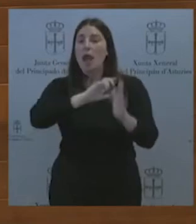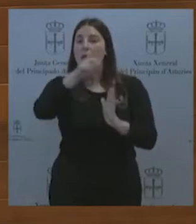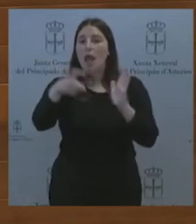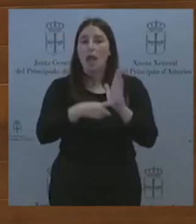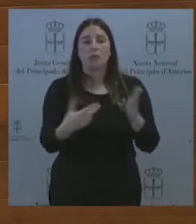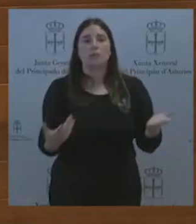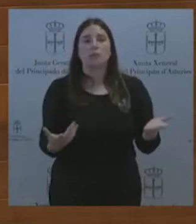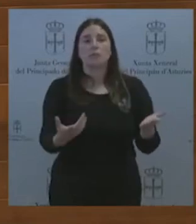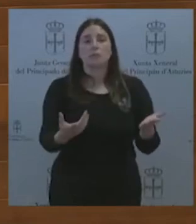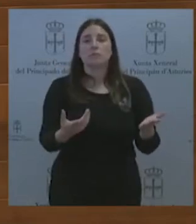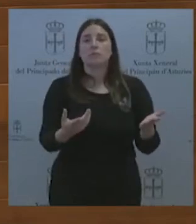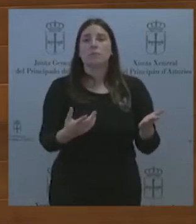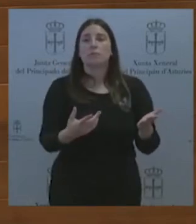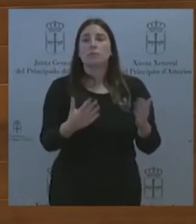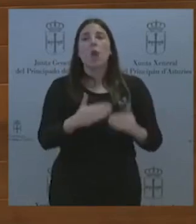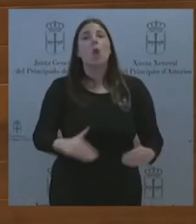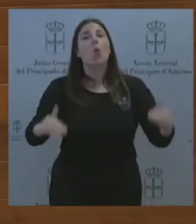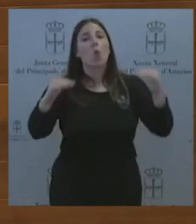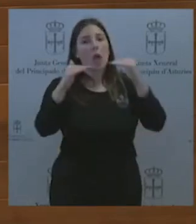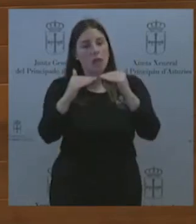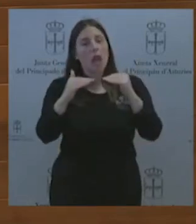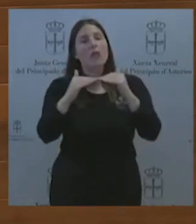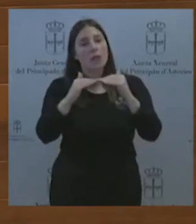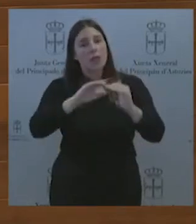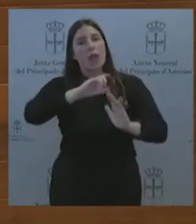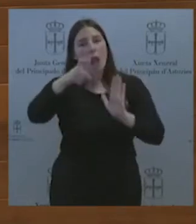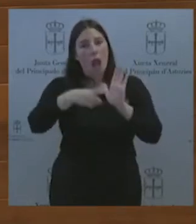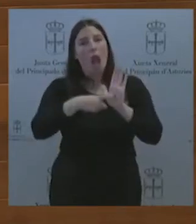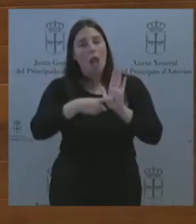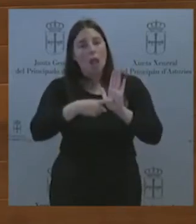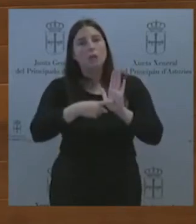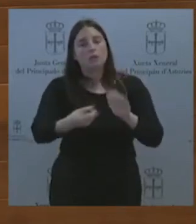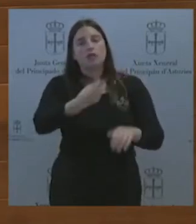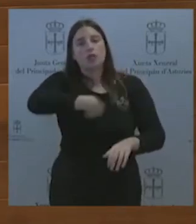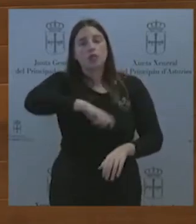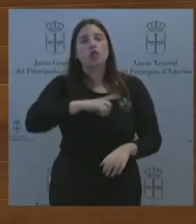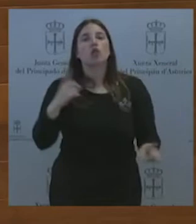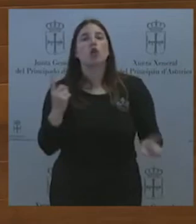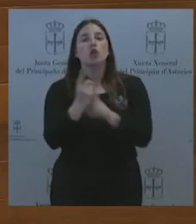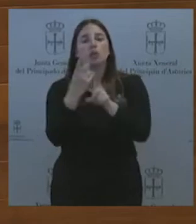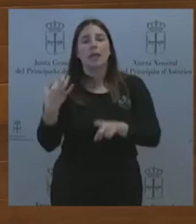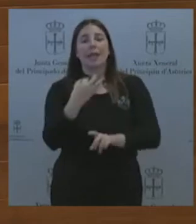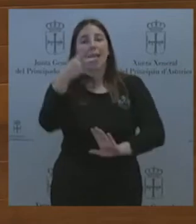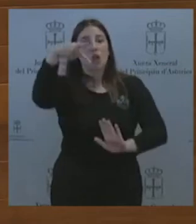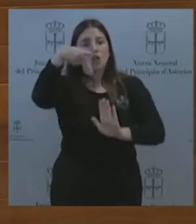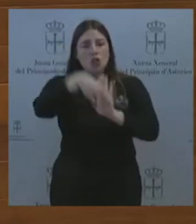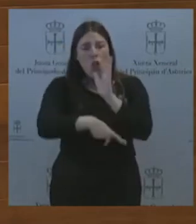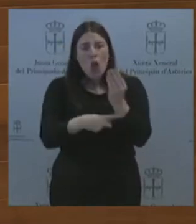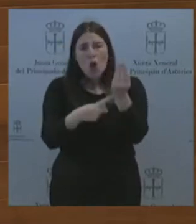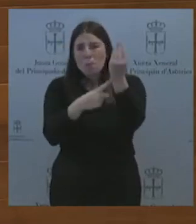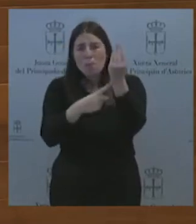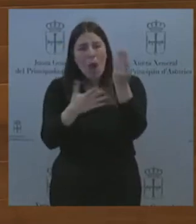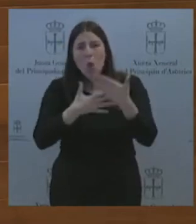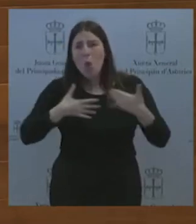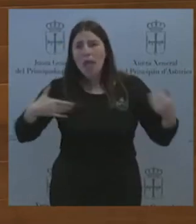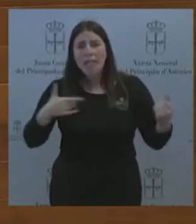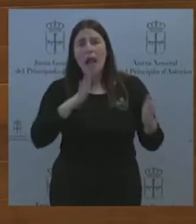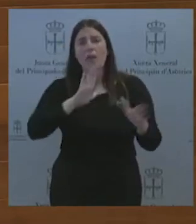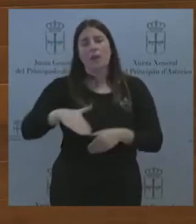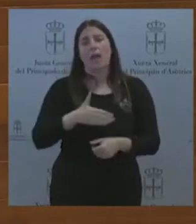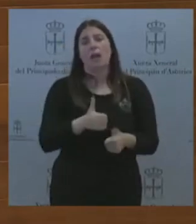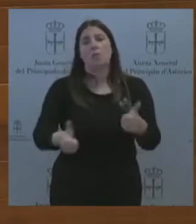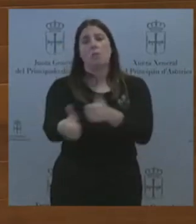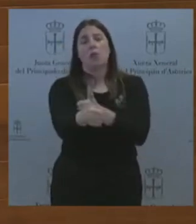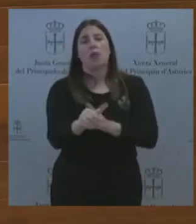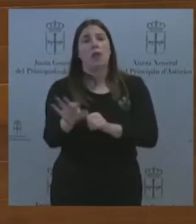ley, estamos en contra de cualquier norma que pretenda privilegiar o discriminar. De ahí que pidamos que se